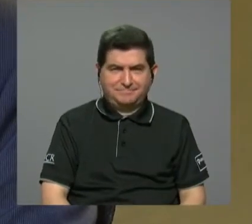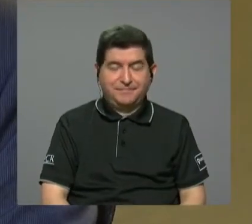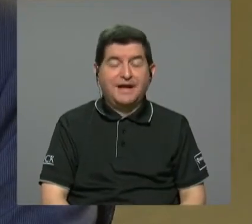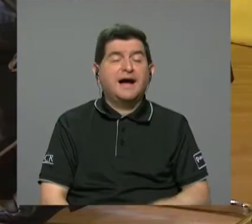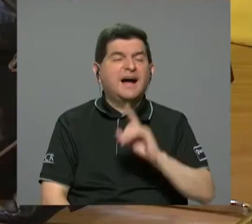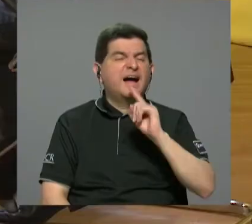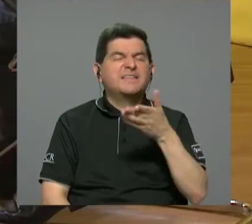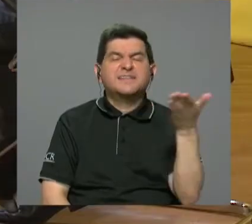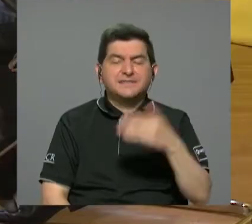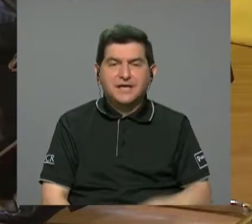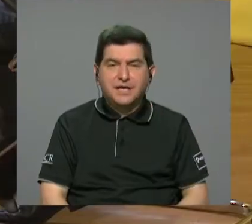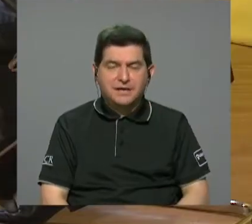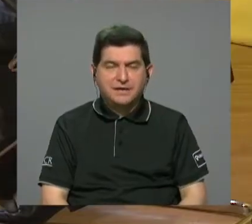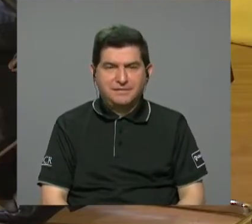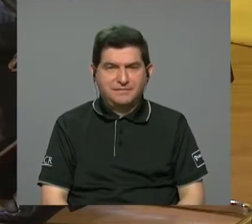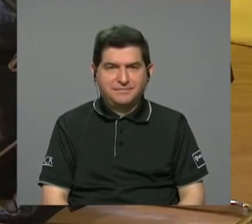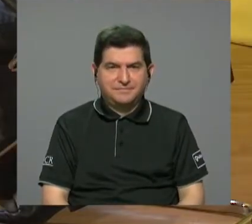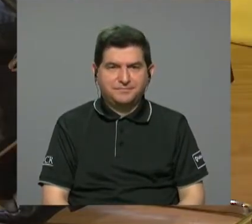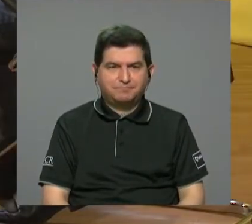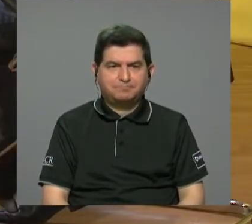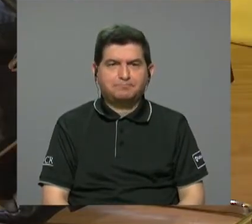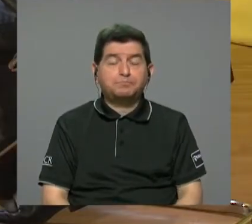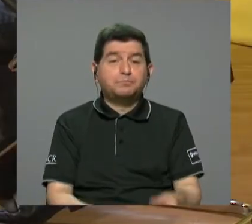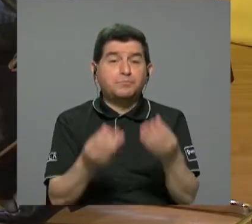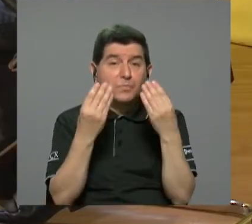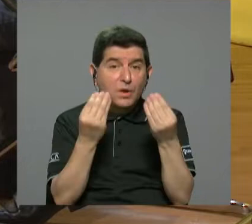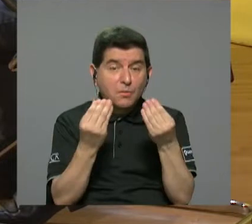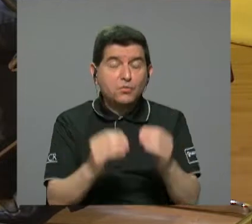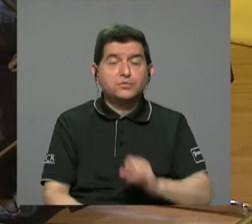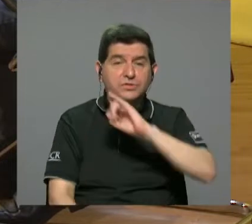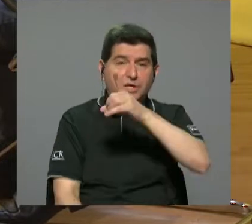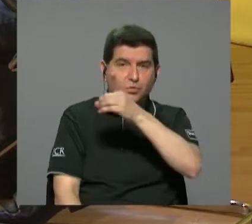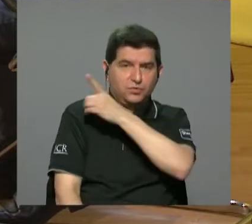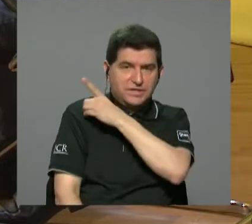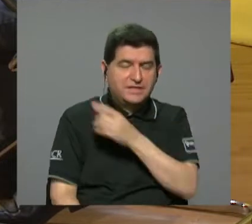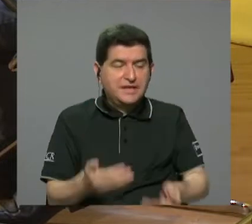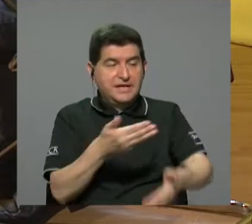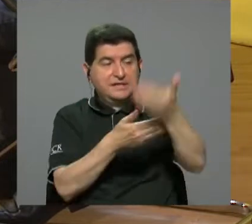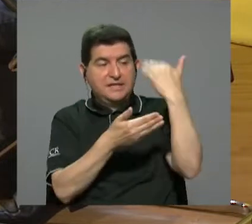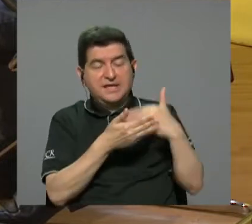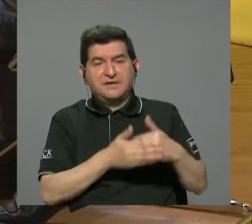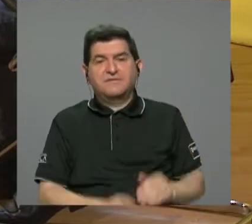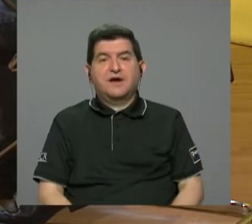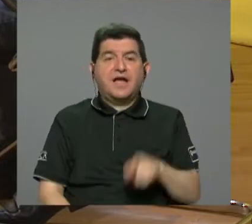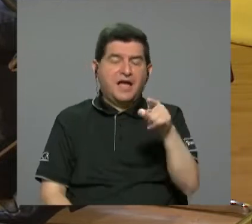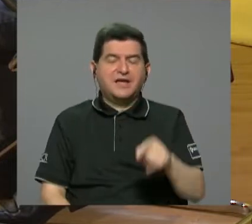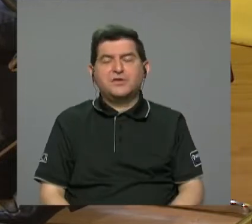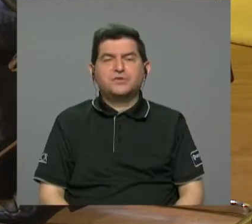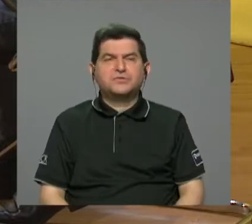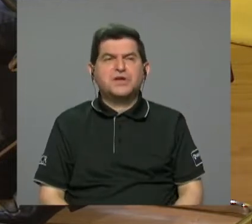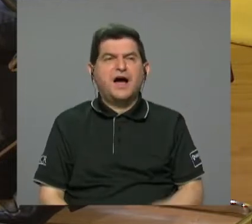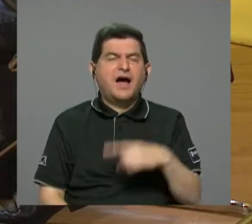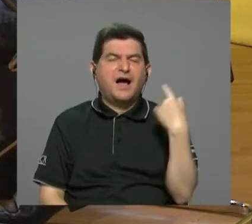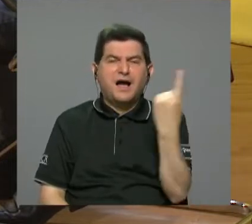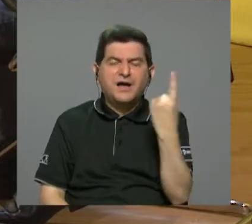que decía, no lo dijo, pero que muchas de las juntas directivas del pasado eran pegabanderas